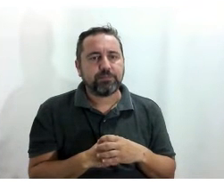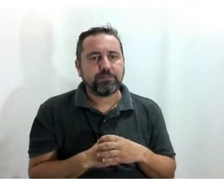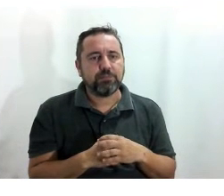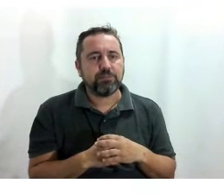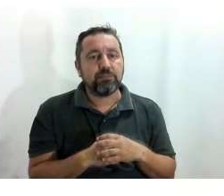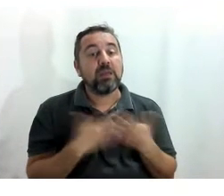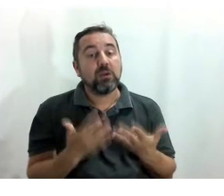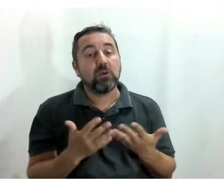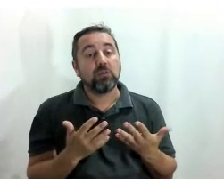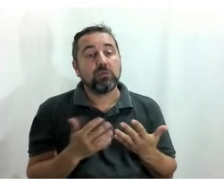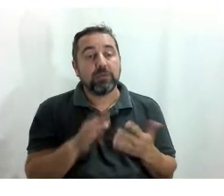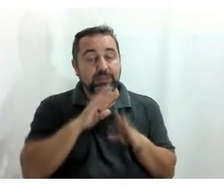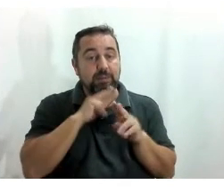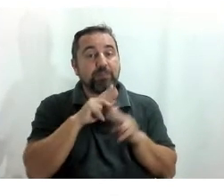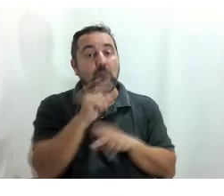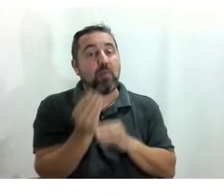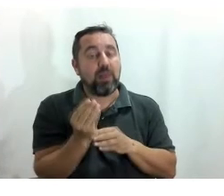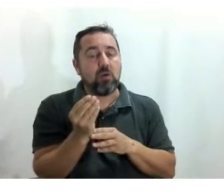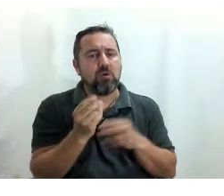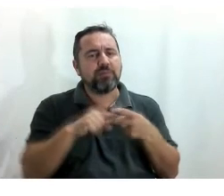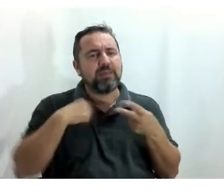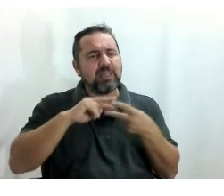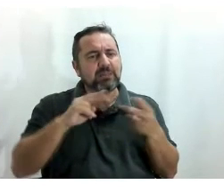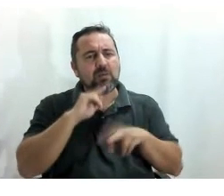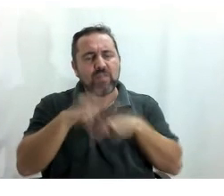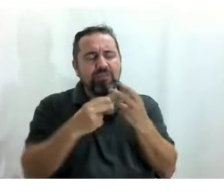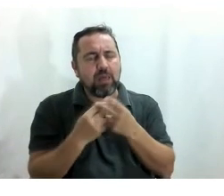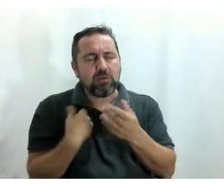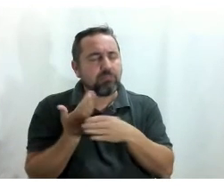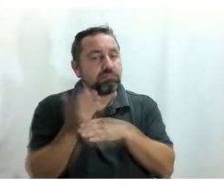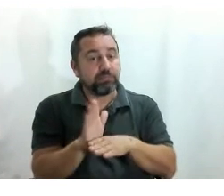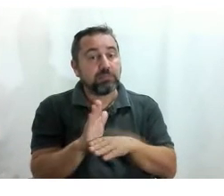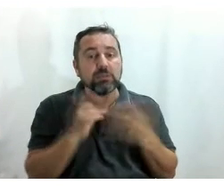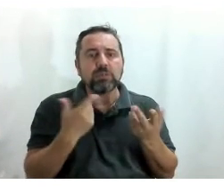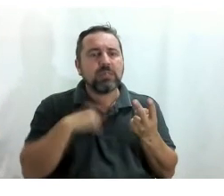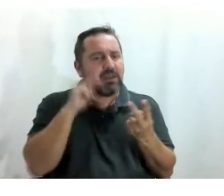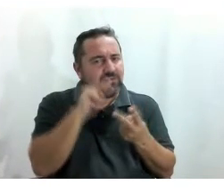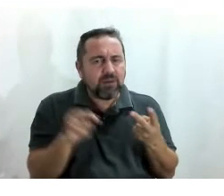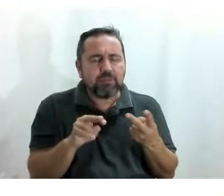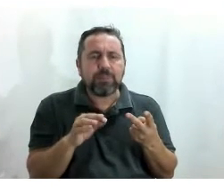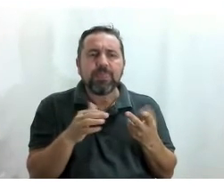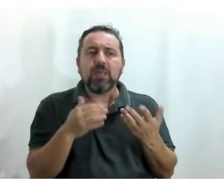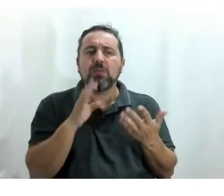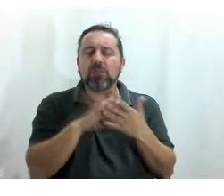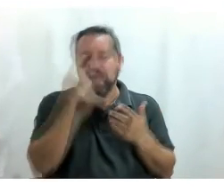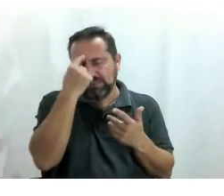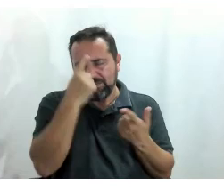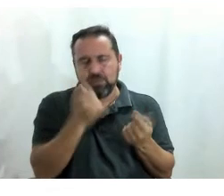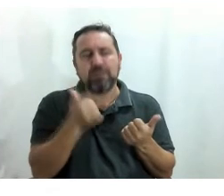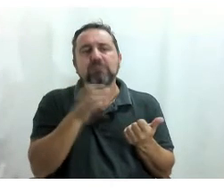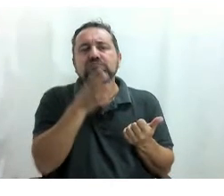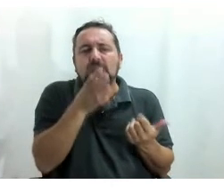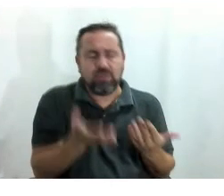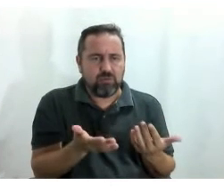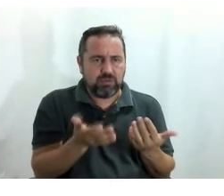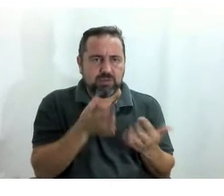La exploración de este modelo genéticamente modificado pues, nos llevó a saber un poquito más acerca de las razones o la